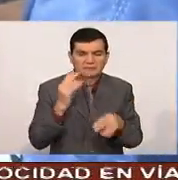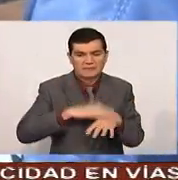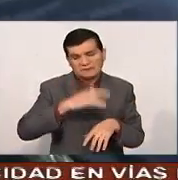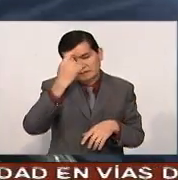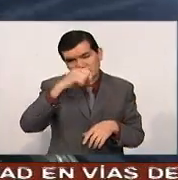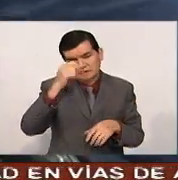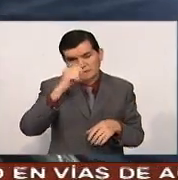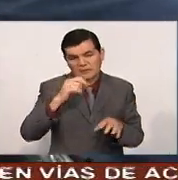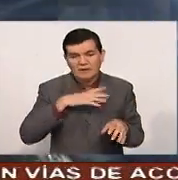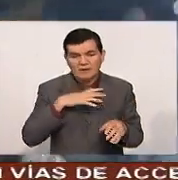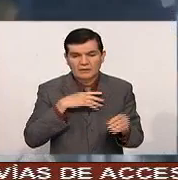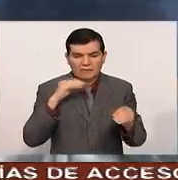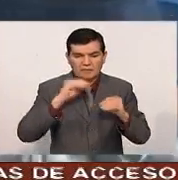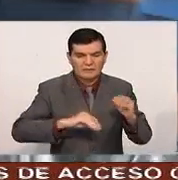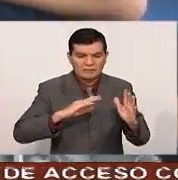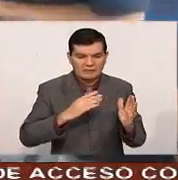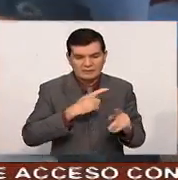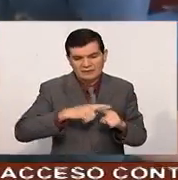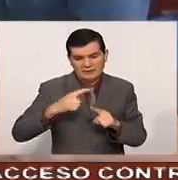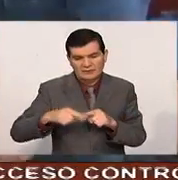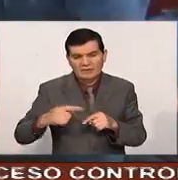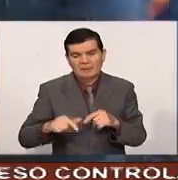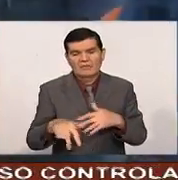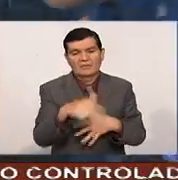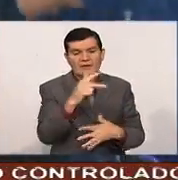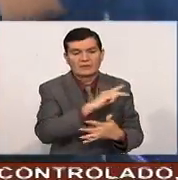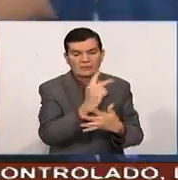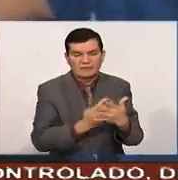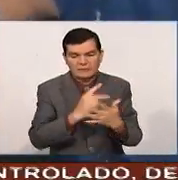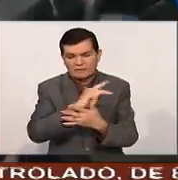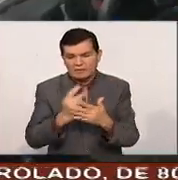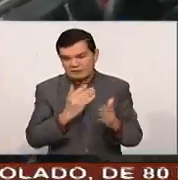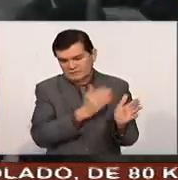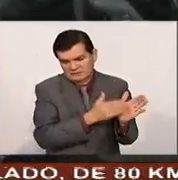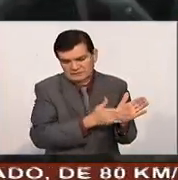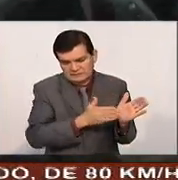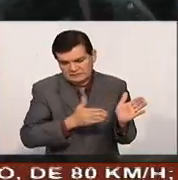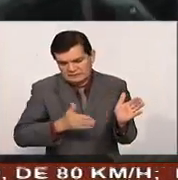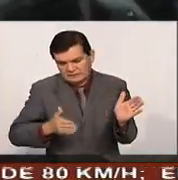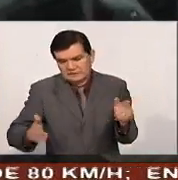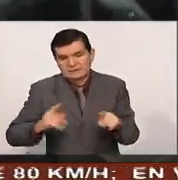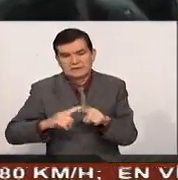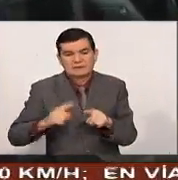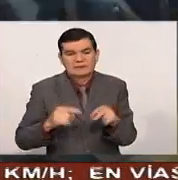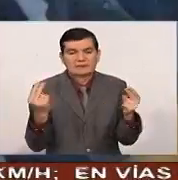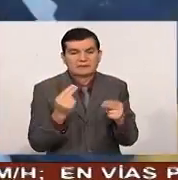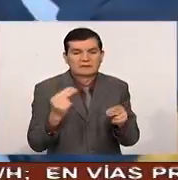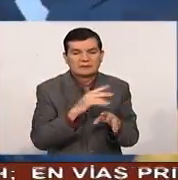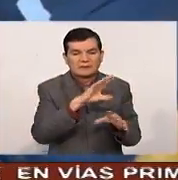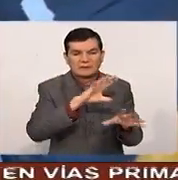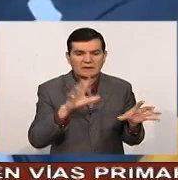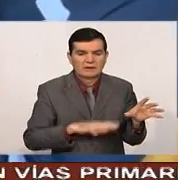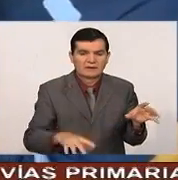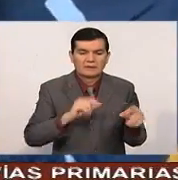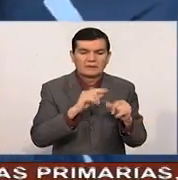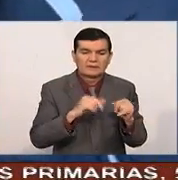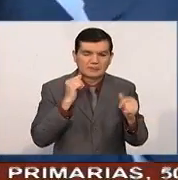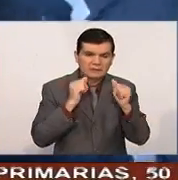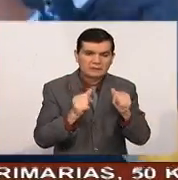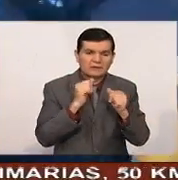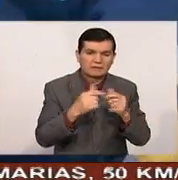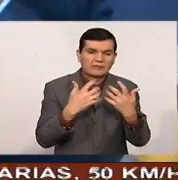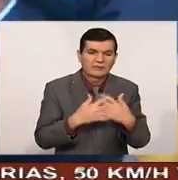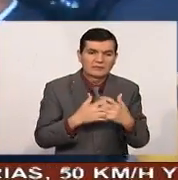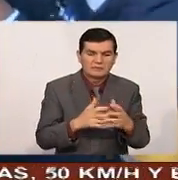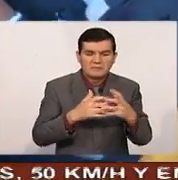en UVM armamos un portafolio de 13 programas de ingeniería que permite abordar todas las necesidades del país, atendiendo los sectores de